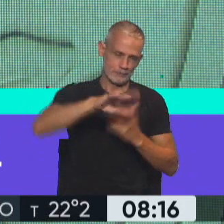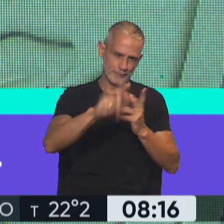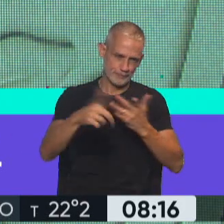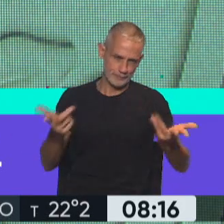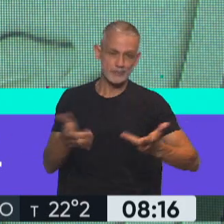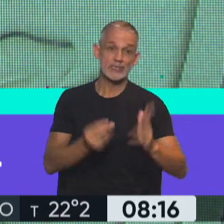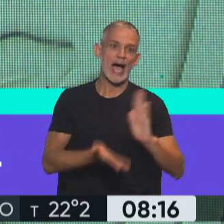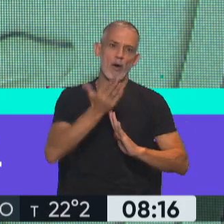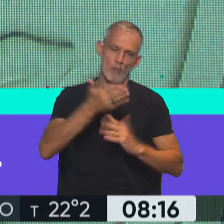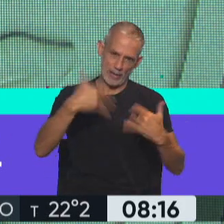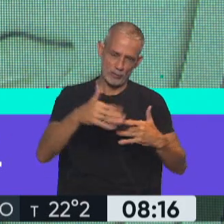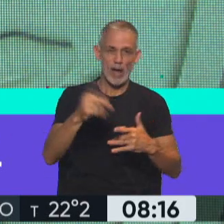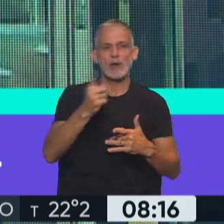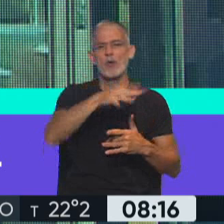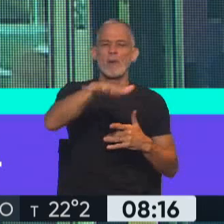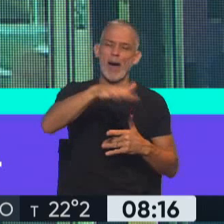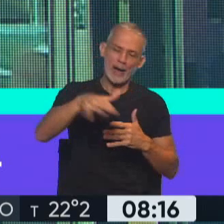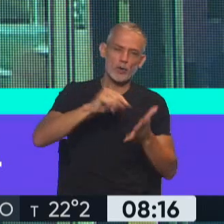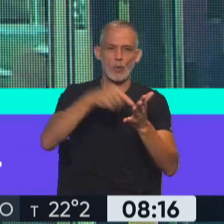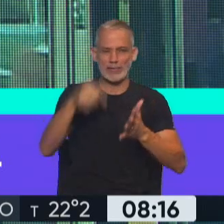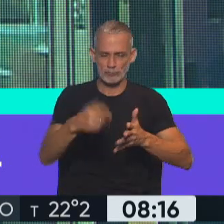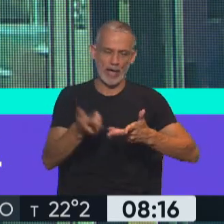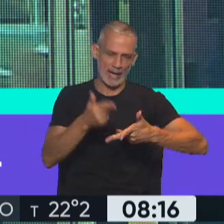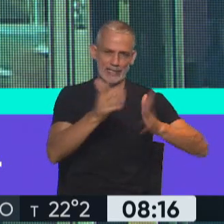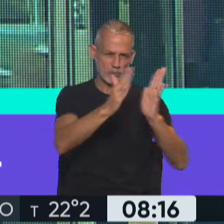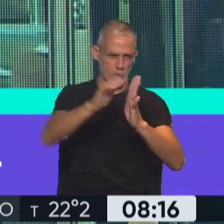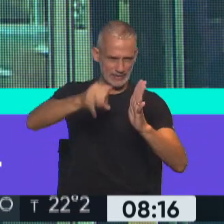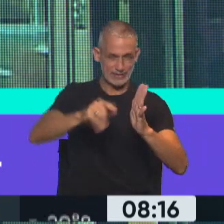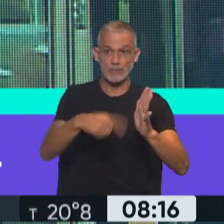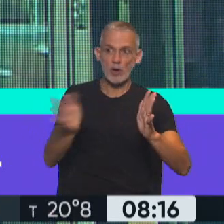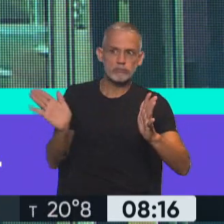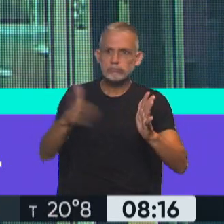a tener un aumento muy fuerte, algunos barrios de la ciudad de Buenos Aires, por ejemplo.